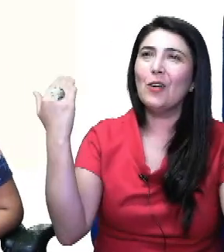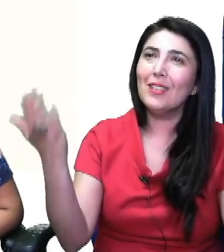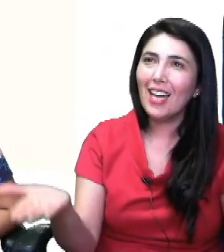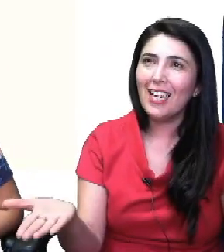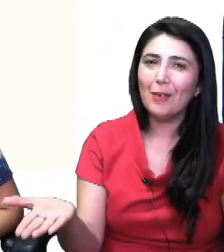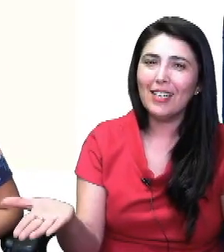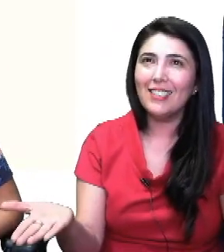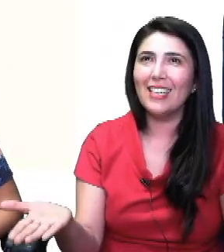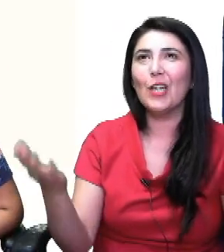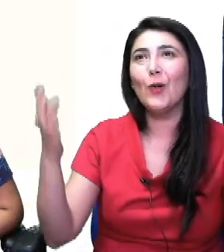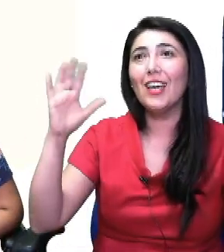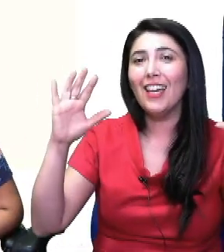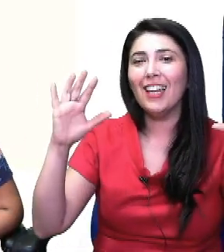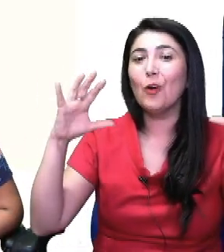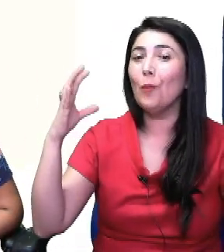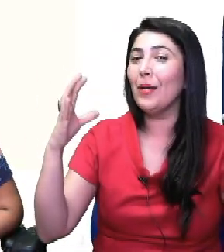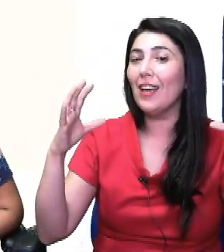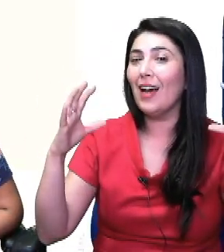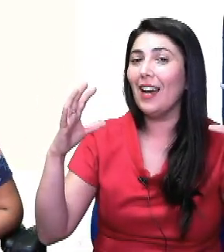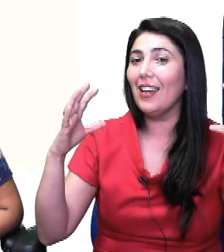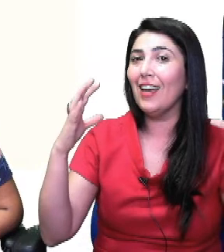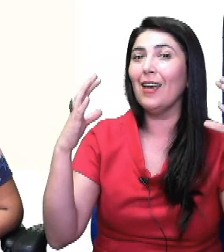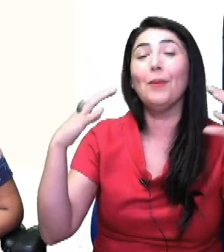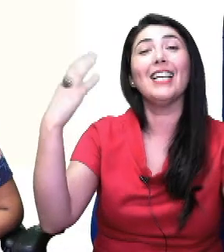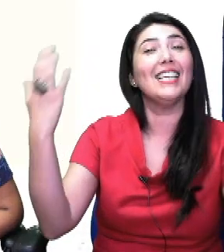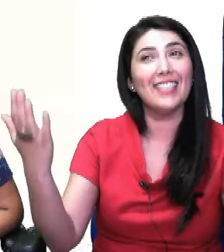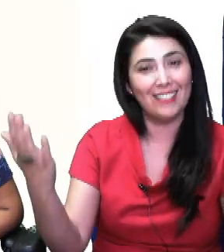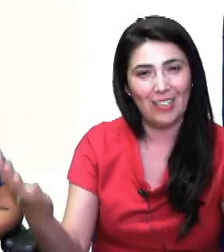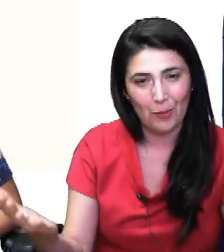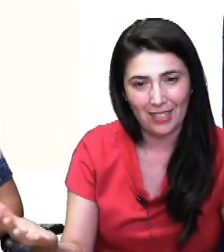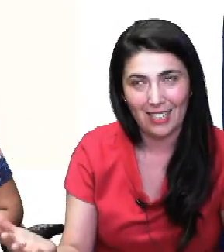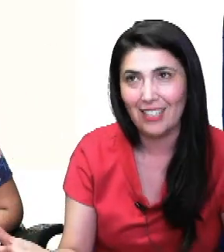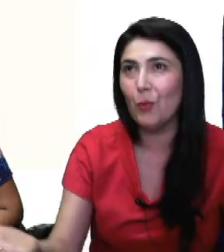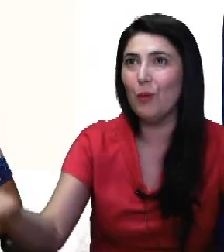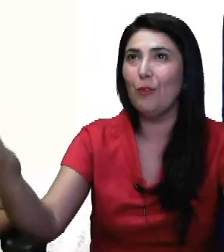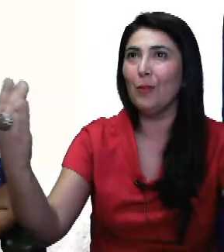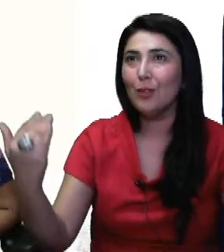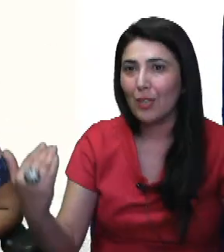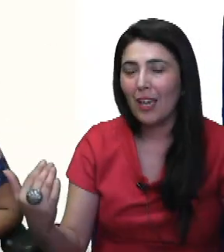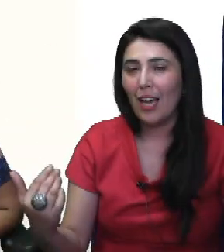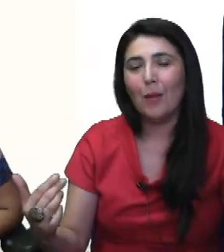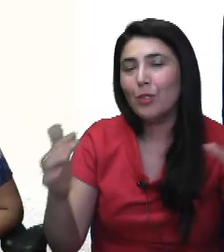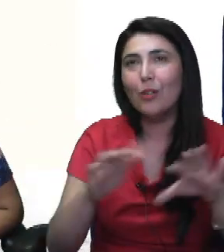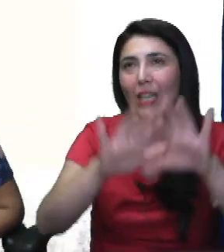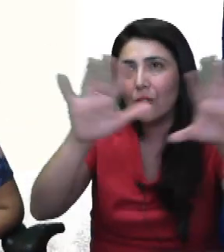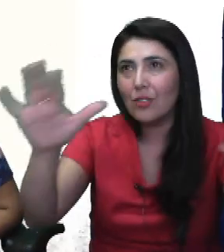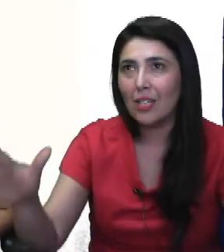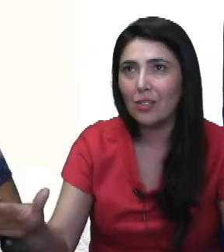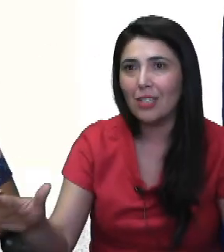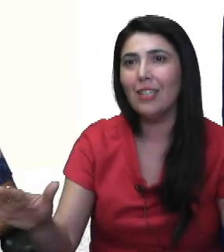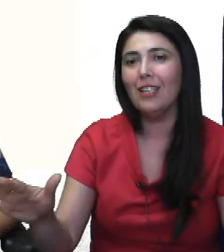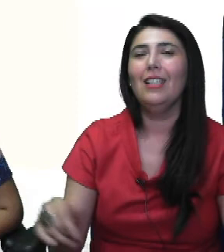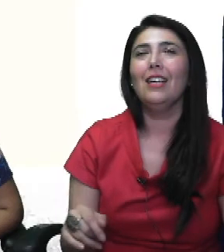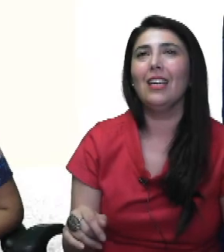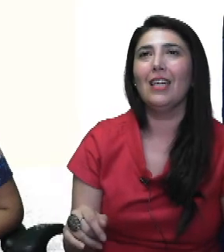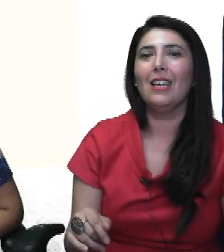hacer salud mental en emergencia es algo que le compete a especialistas en salud mental. Y como vemos, hay muchas otras